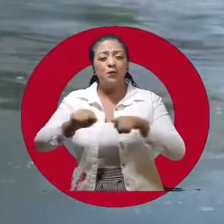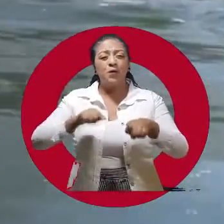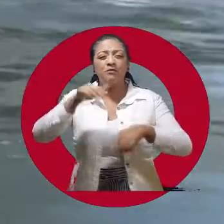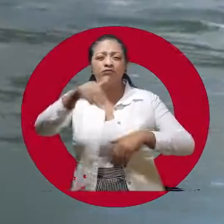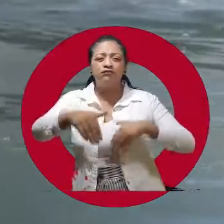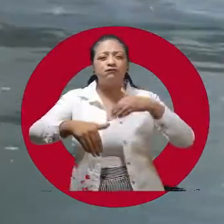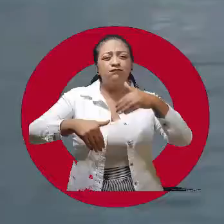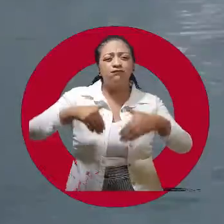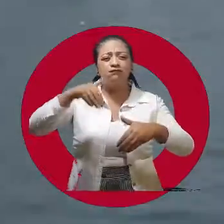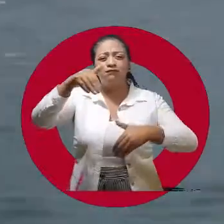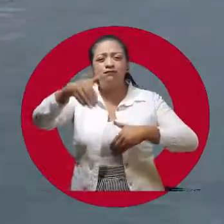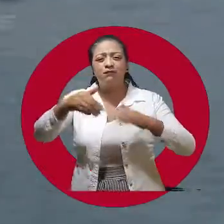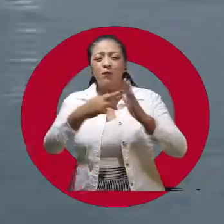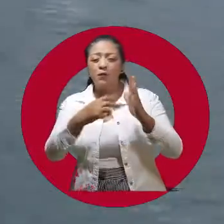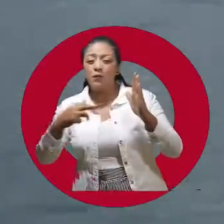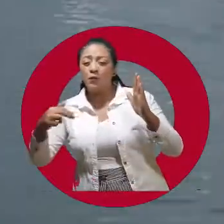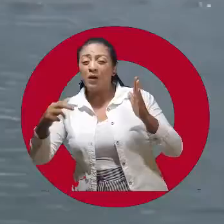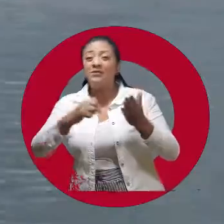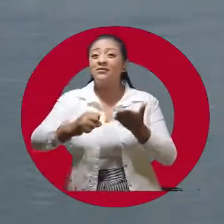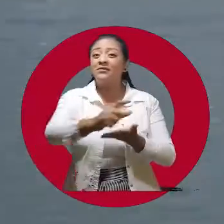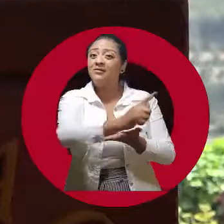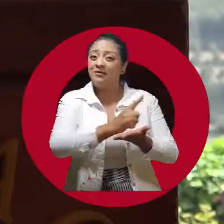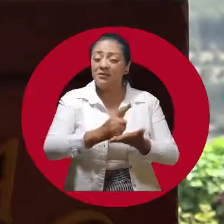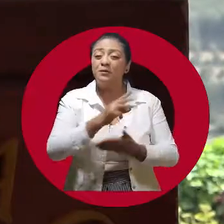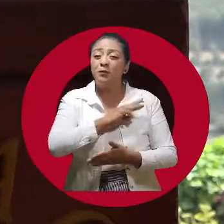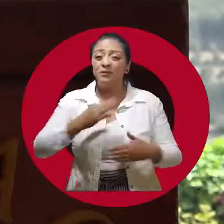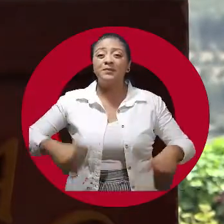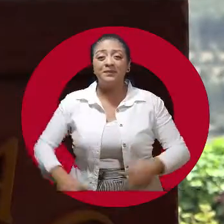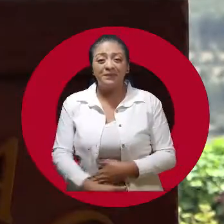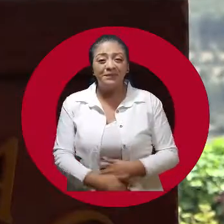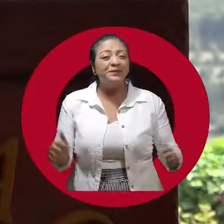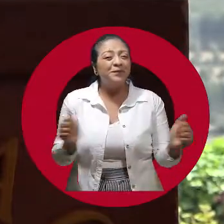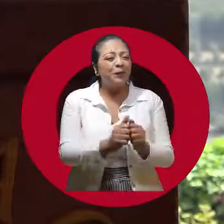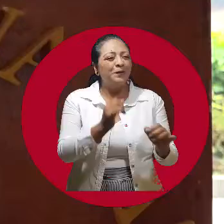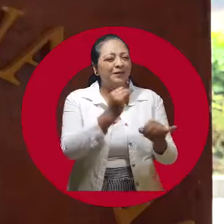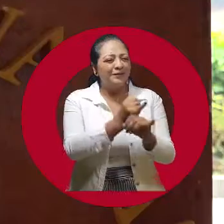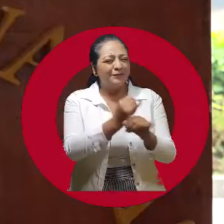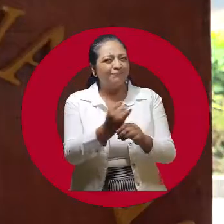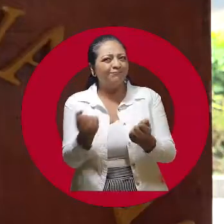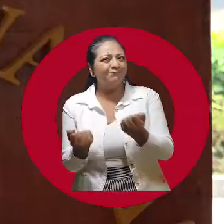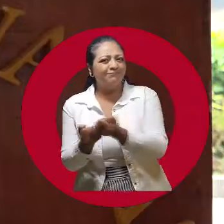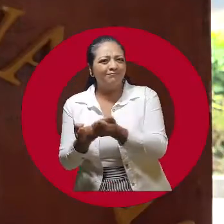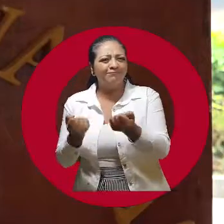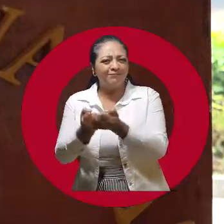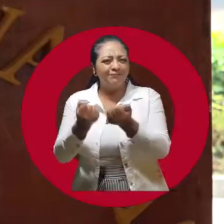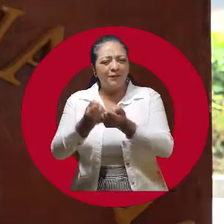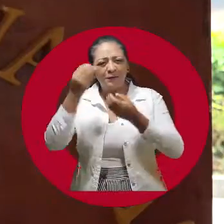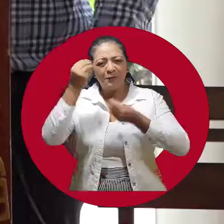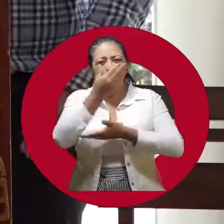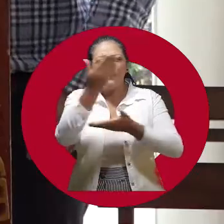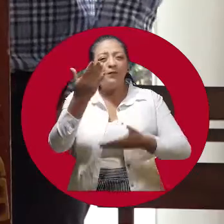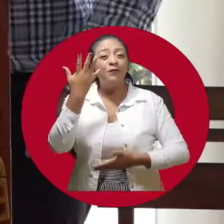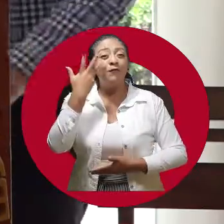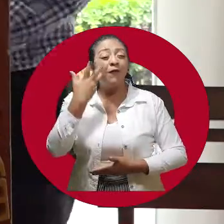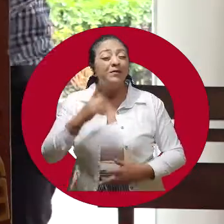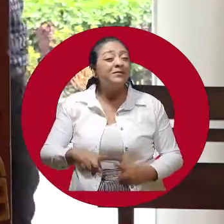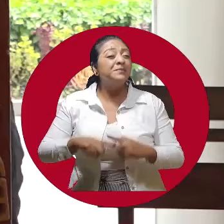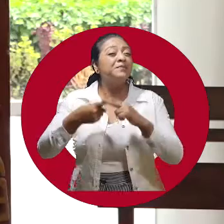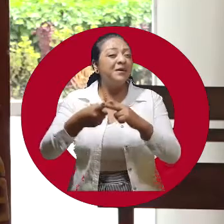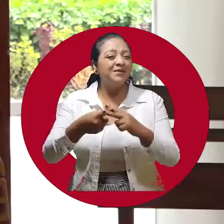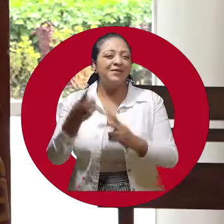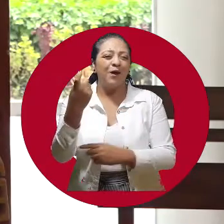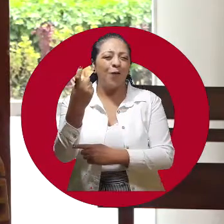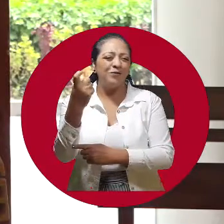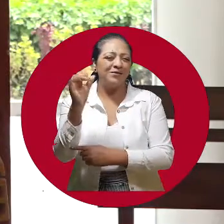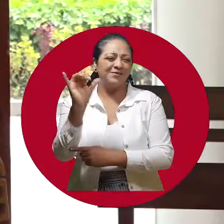51ª edición de la travesía natatoria Lago San Pablo. El municipio de Otavalo, en coordinación con la Liga Deportiva Cantonal, dieron a conocer en rueda de